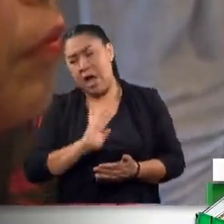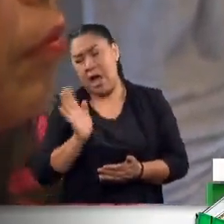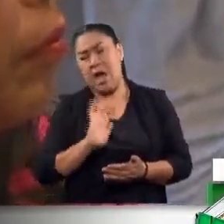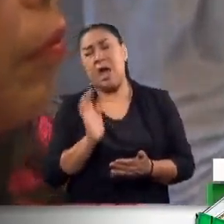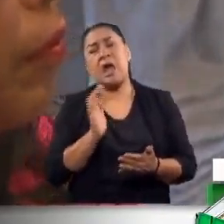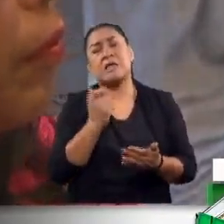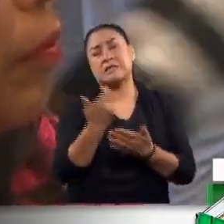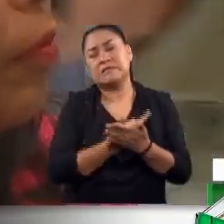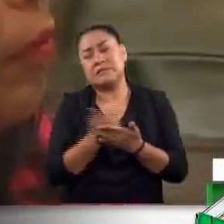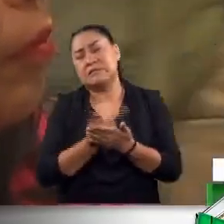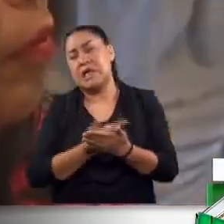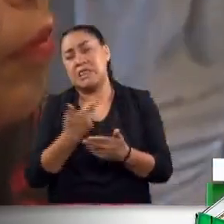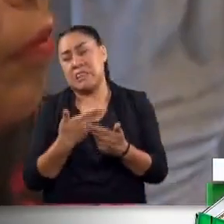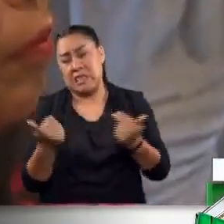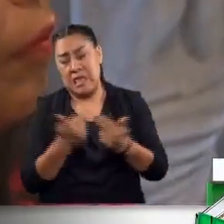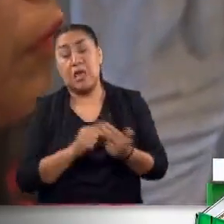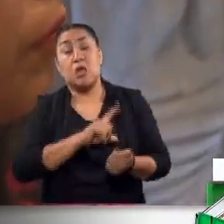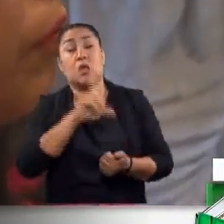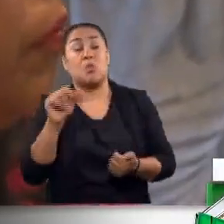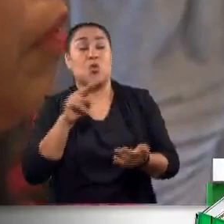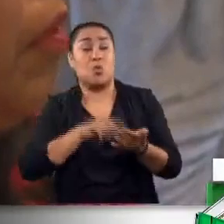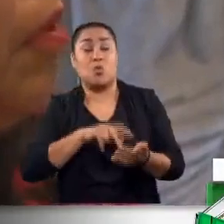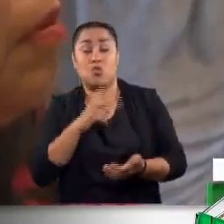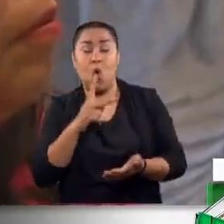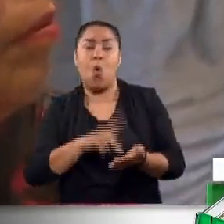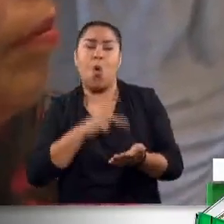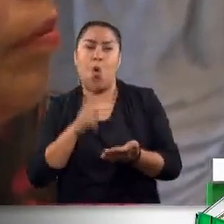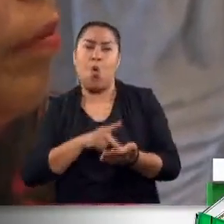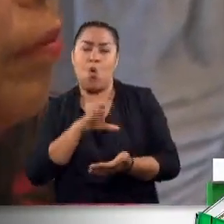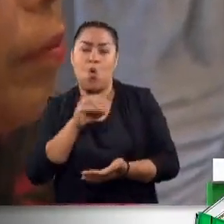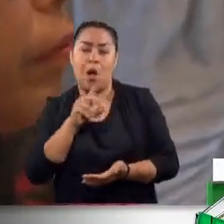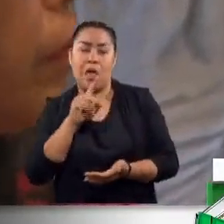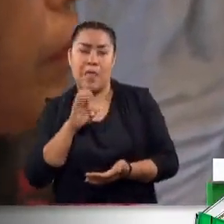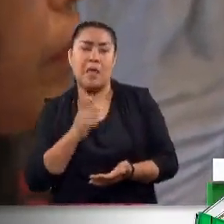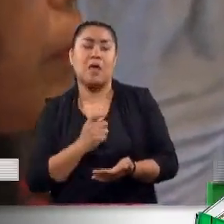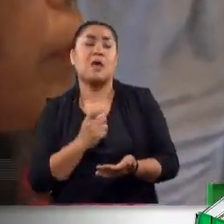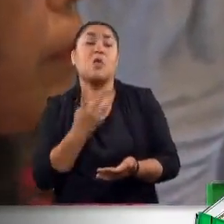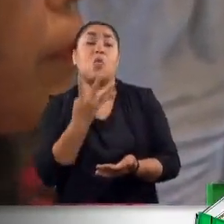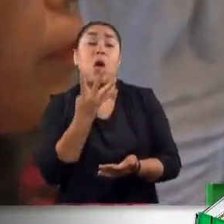fiscalizar. Y para el 2022 le programan a la CONADE únicamente cuatro auditorías.